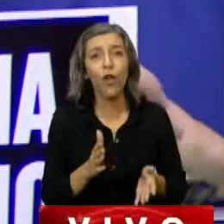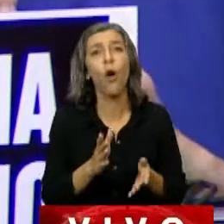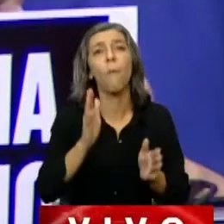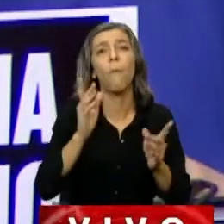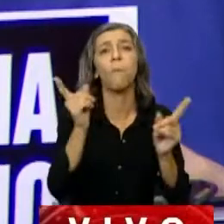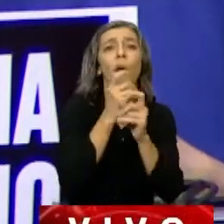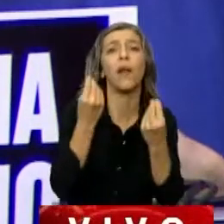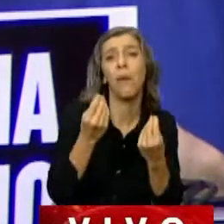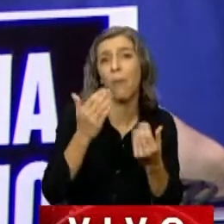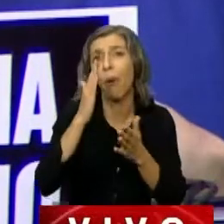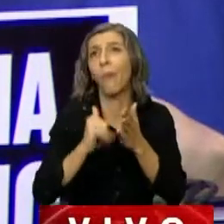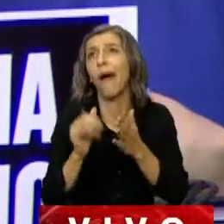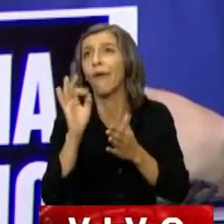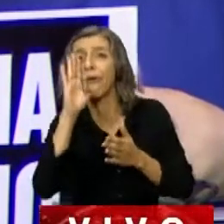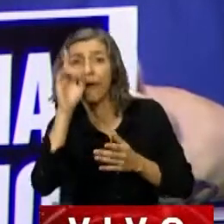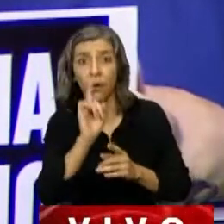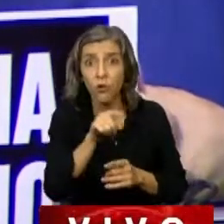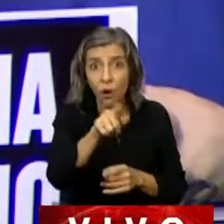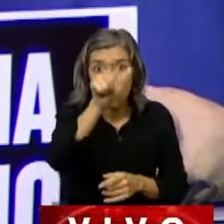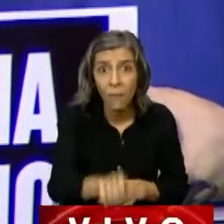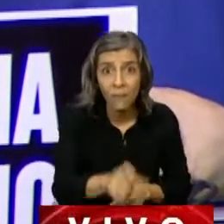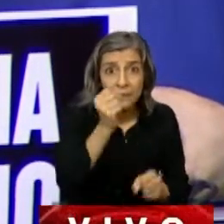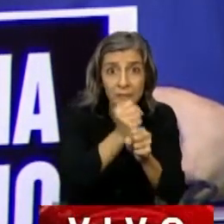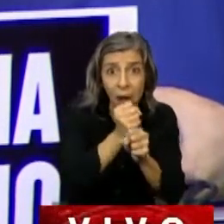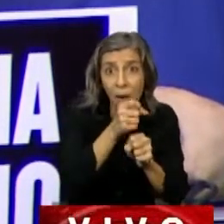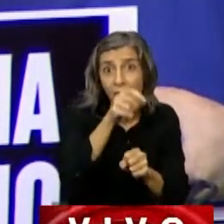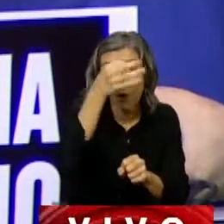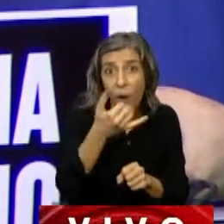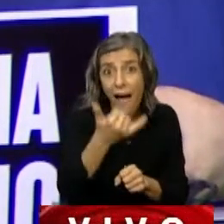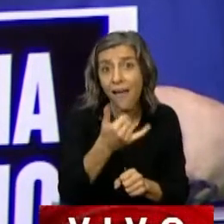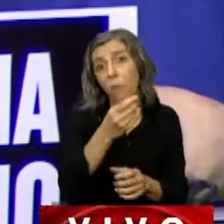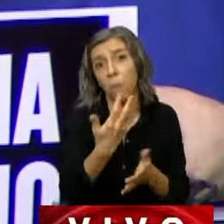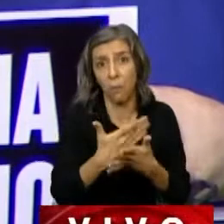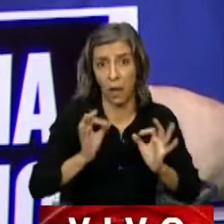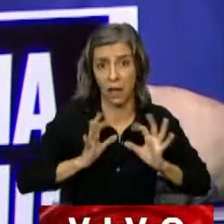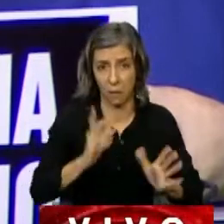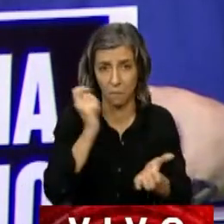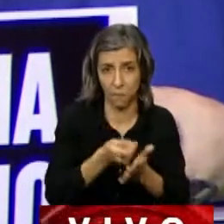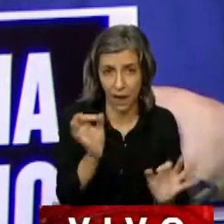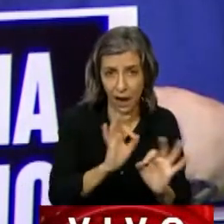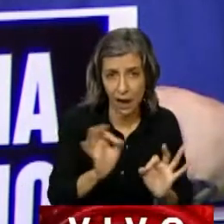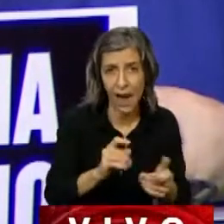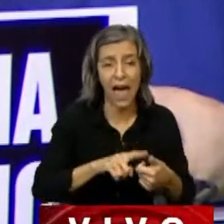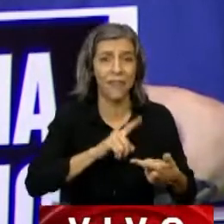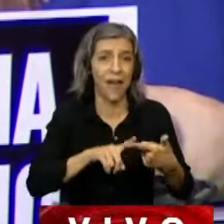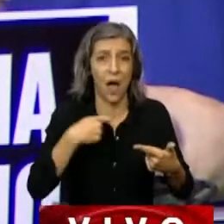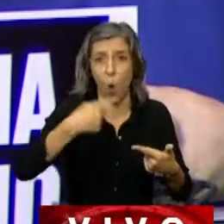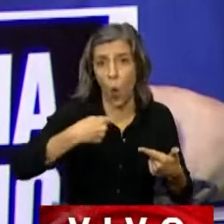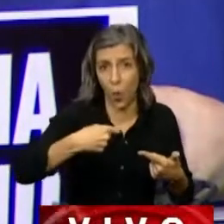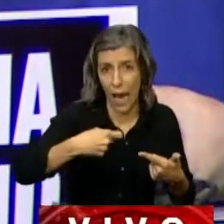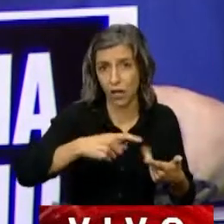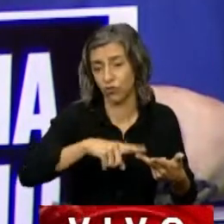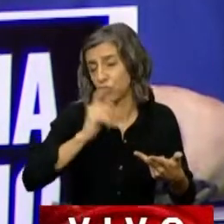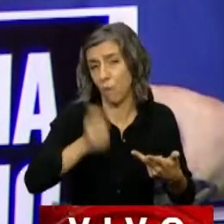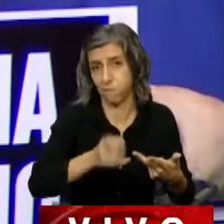a licencias por enfermedad paga, mucho menos indemnización, ni hablar del verdadero aporte jubilatorio que debería hacer